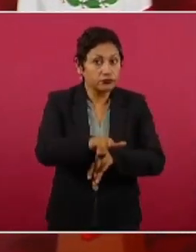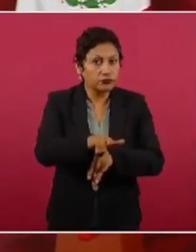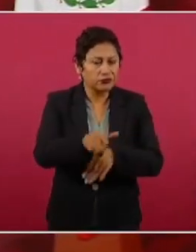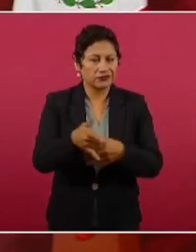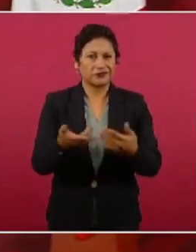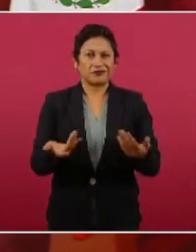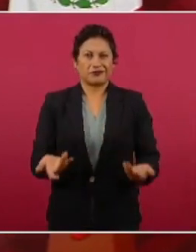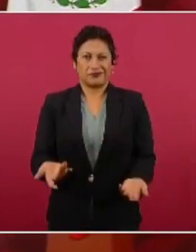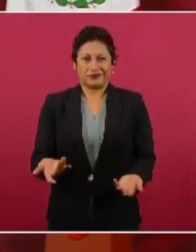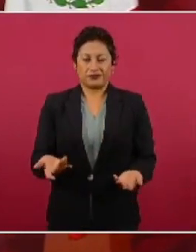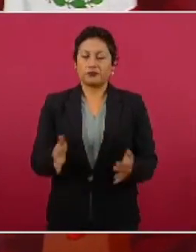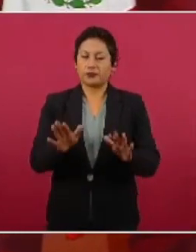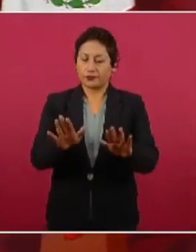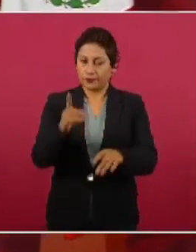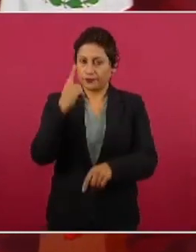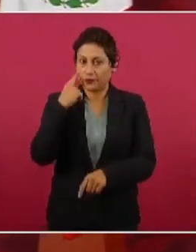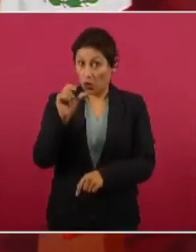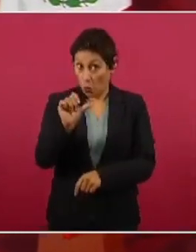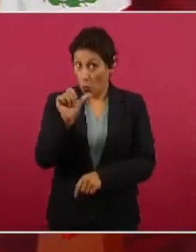que era lo peor,